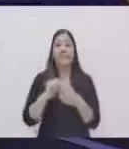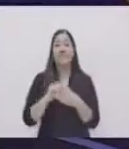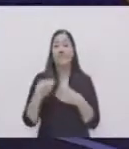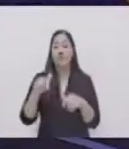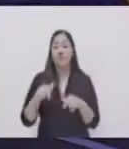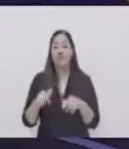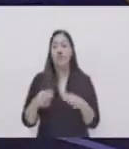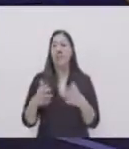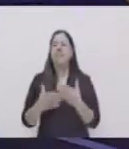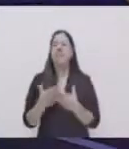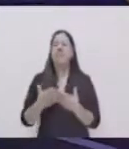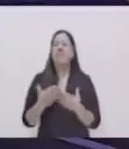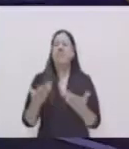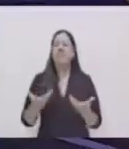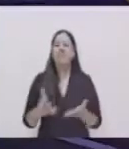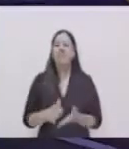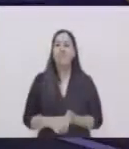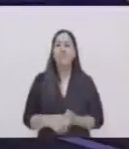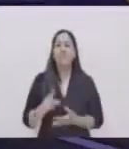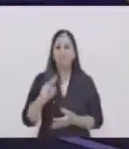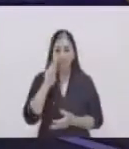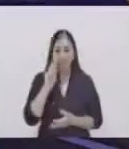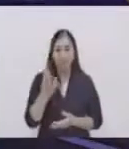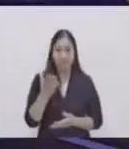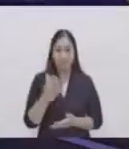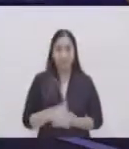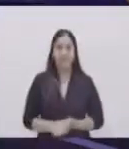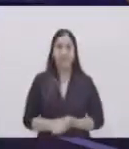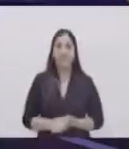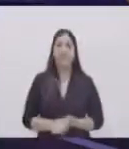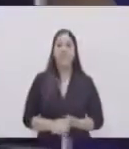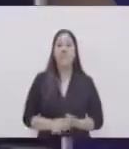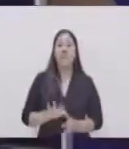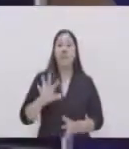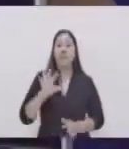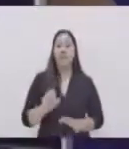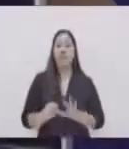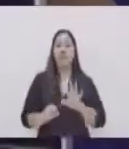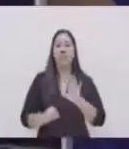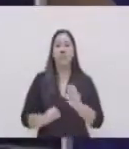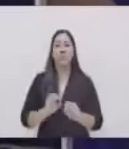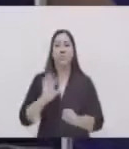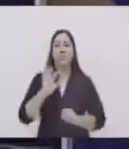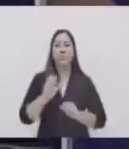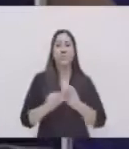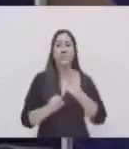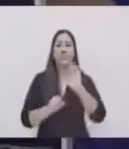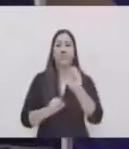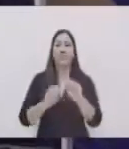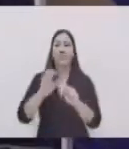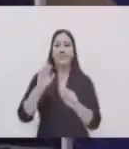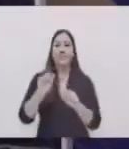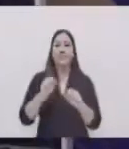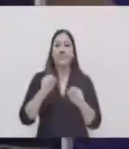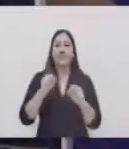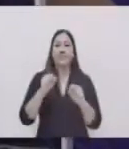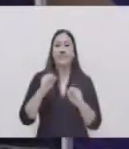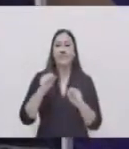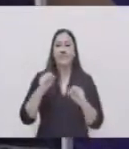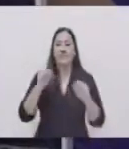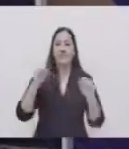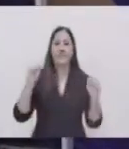muy sencillo y requiere de mucha dinámica. Dice así. Sube la escalera. 1, 2,